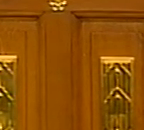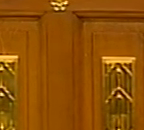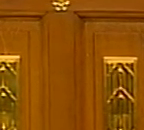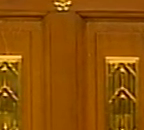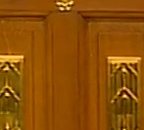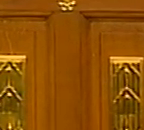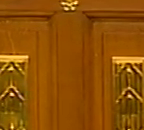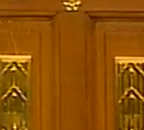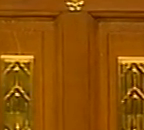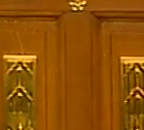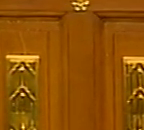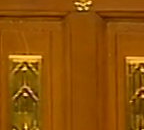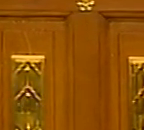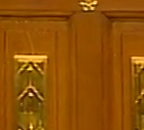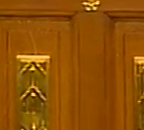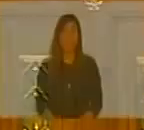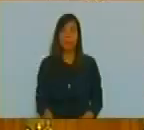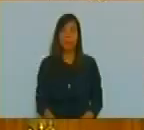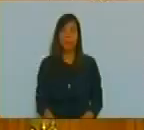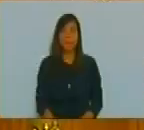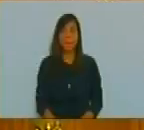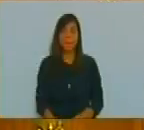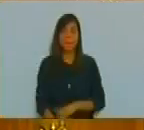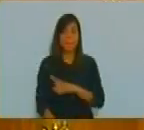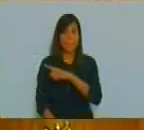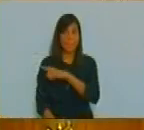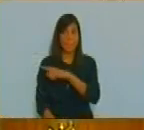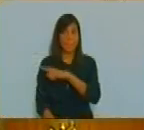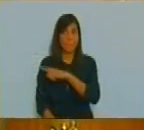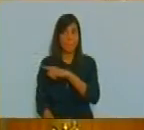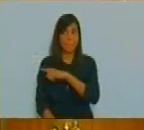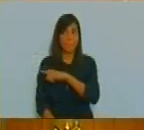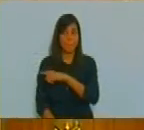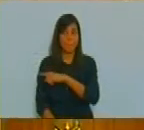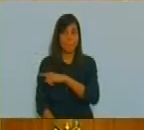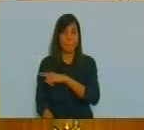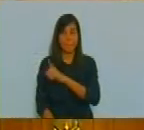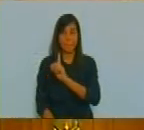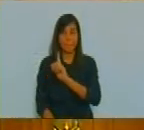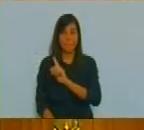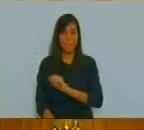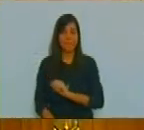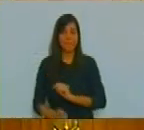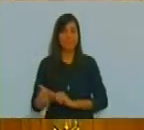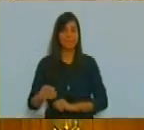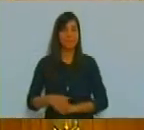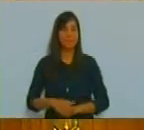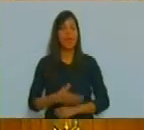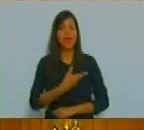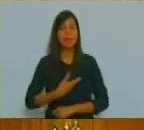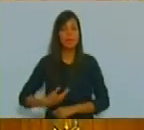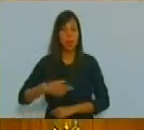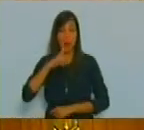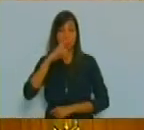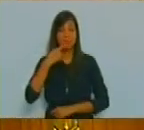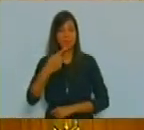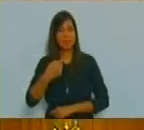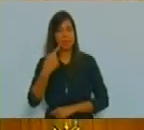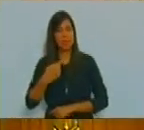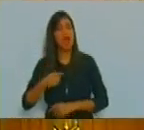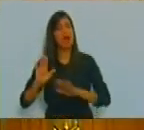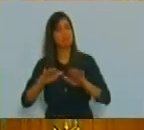decirles a todos invitarlo como lo ha hecho el presidente nicolás maduro tenerle en la mano al debate